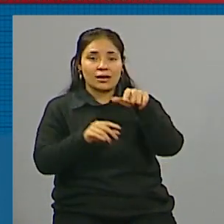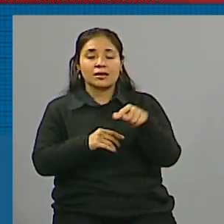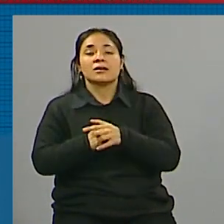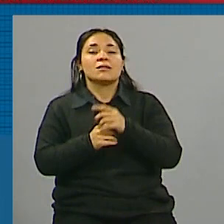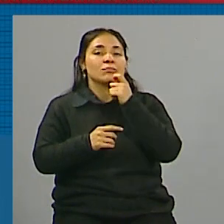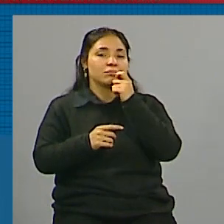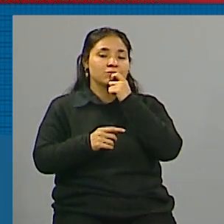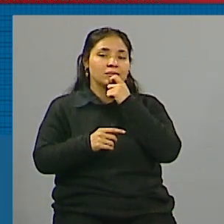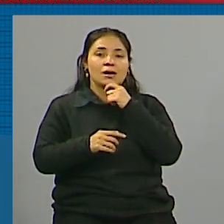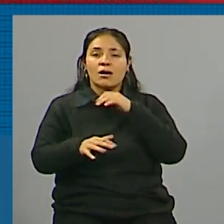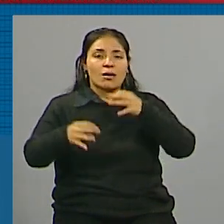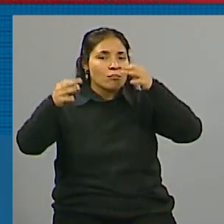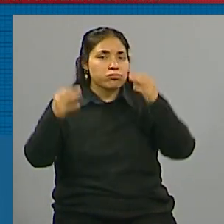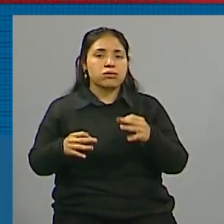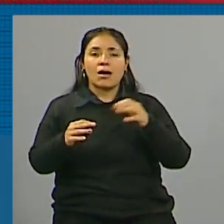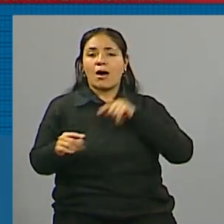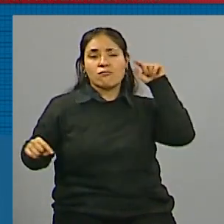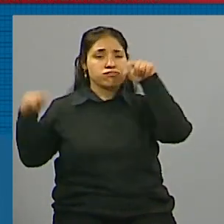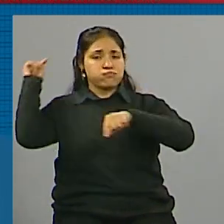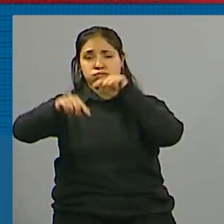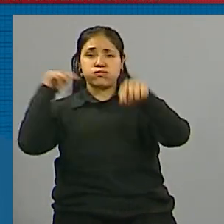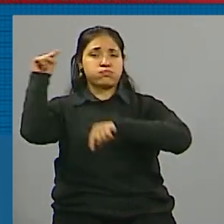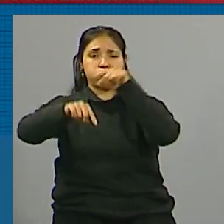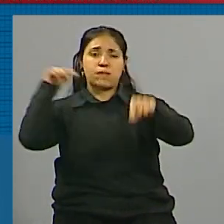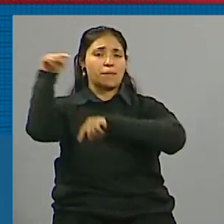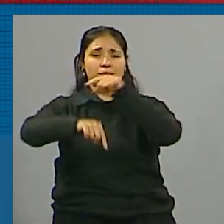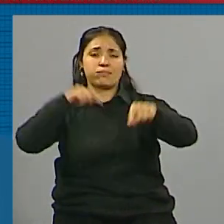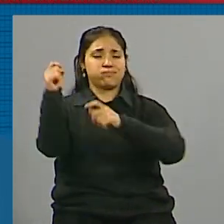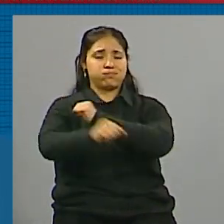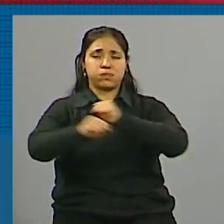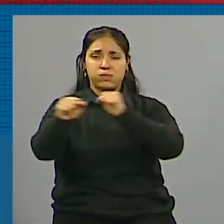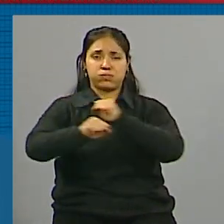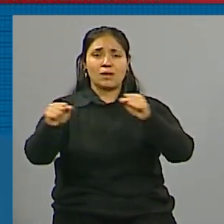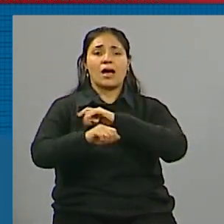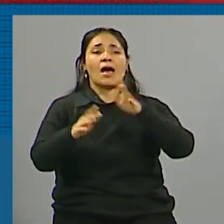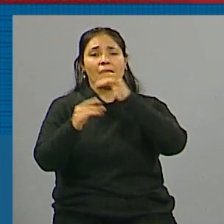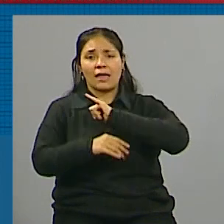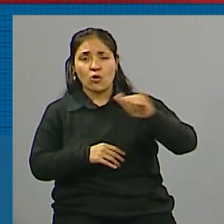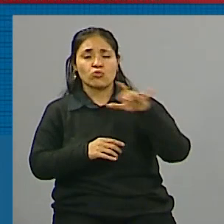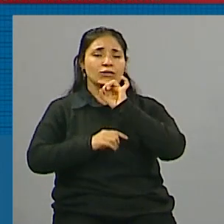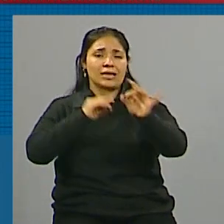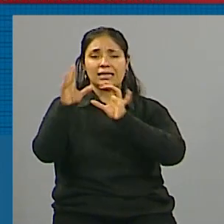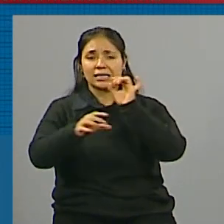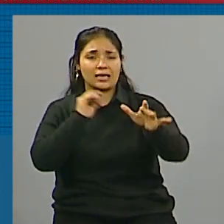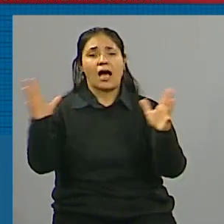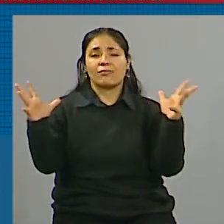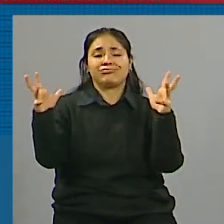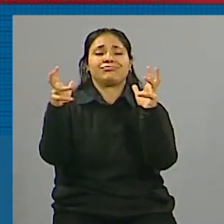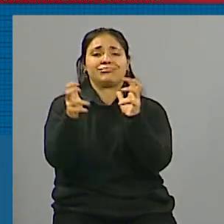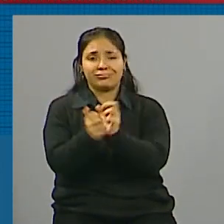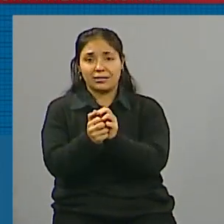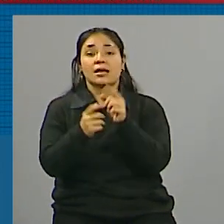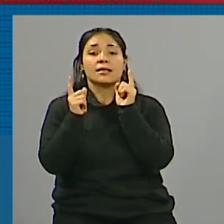concretas de desgaste generalizado, digamos, con distintas denuncias, críticas. Sí. Por ejemplo, hace poco tiempo